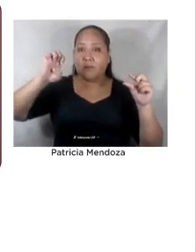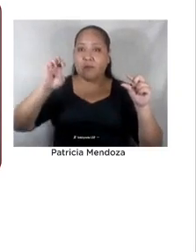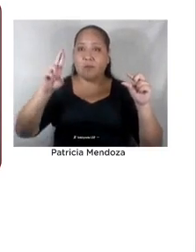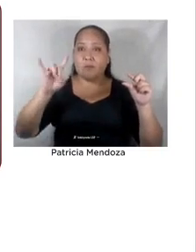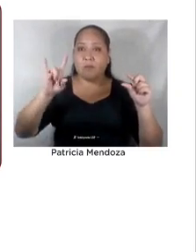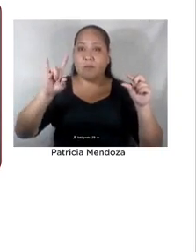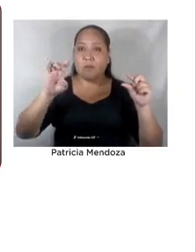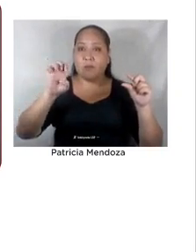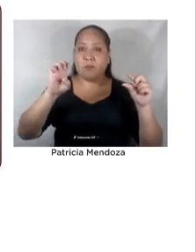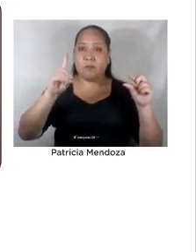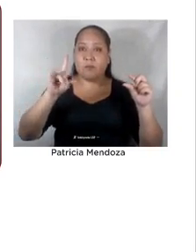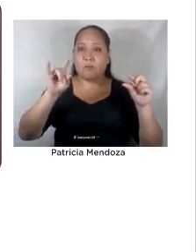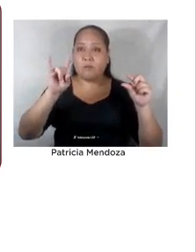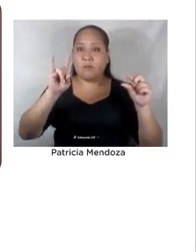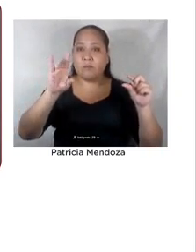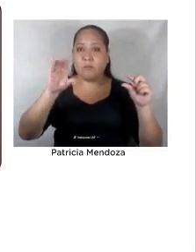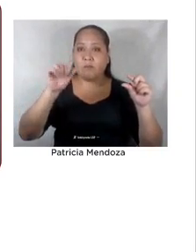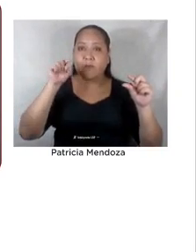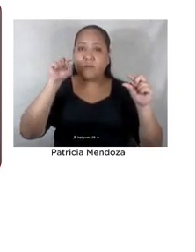envivo.perueduca.pe.